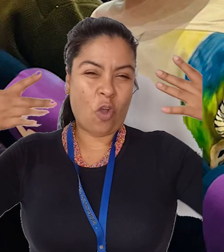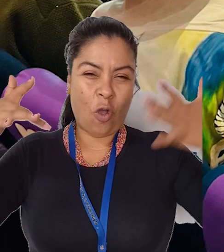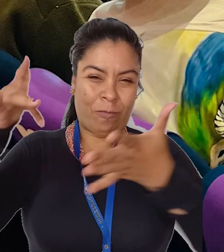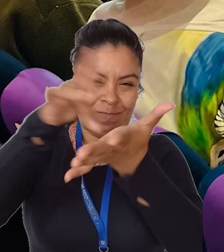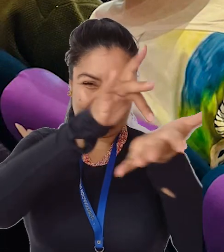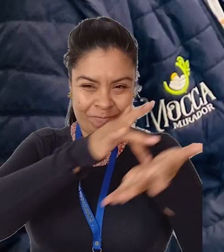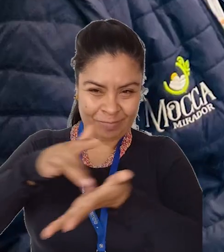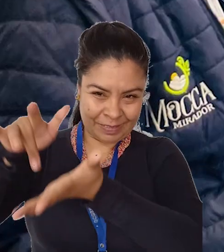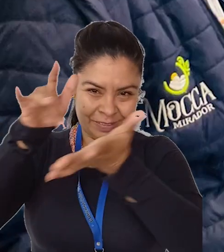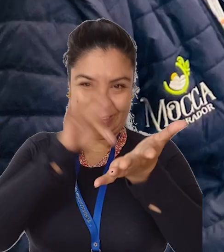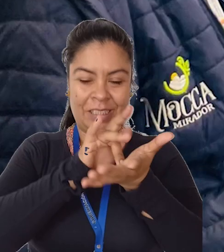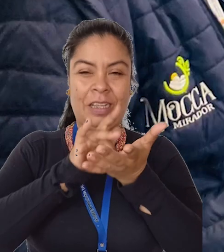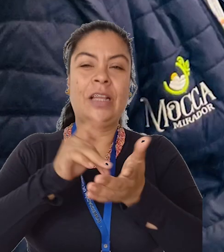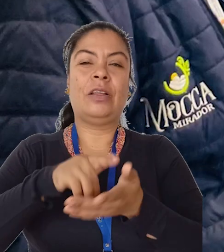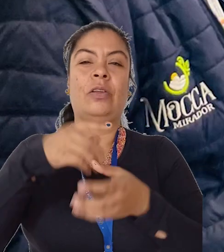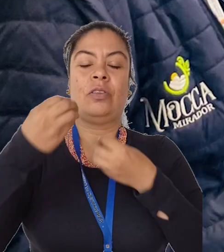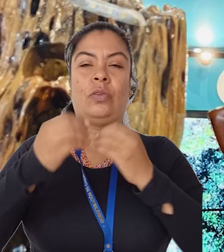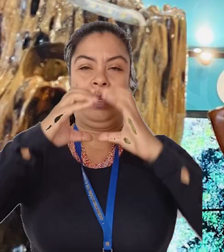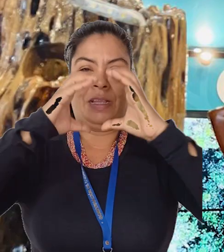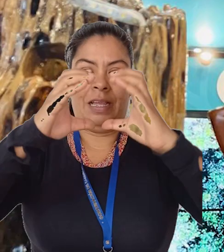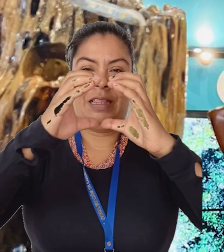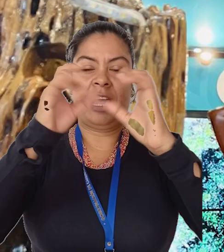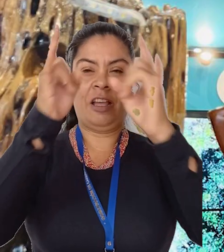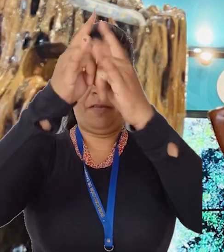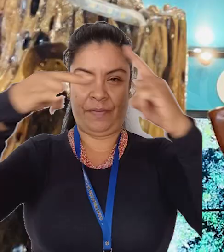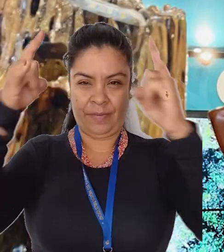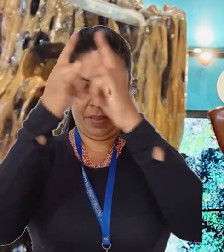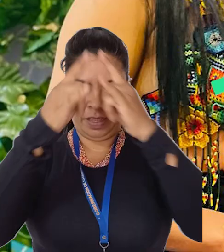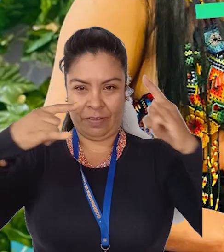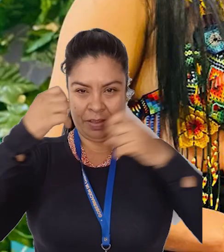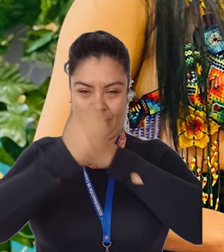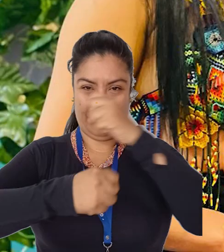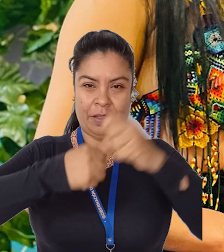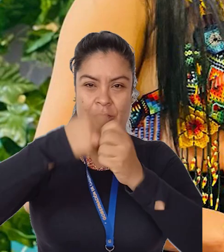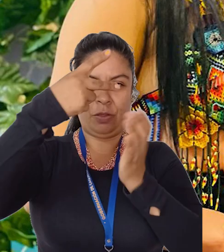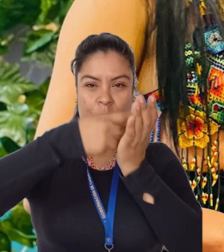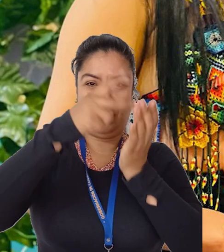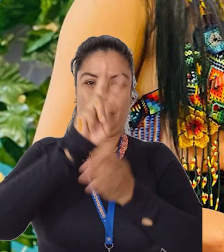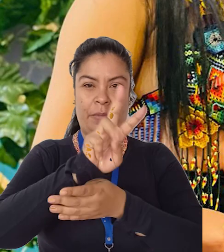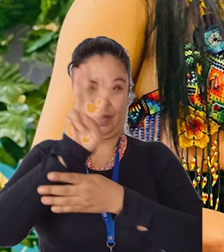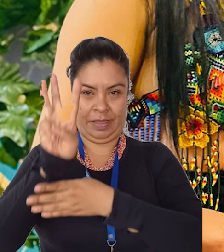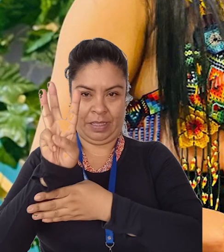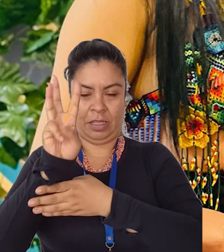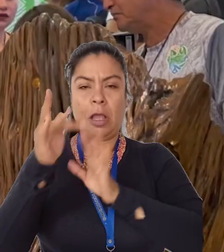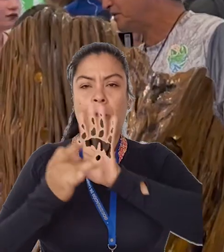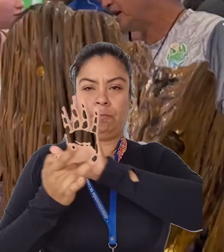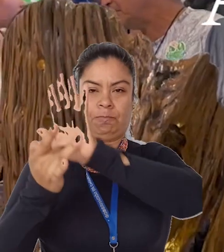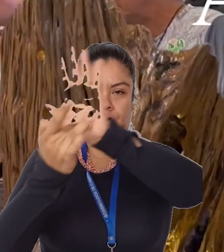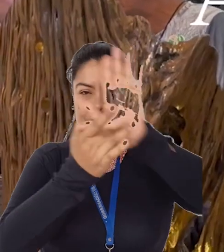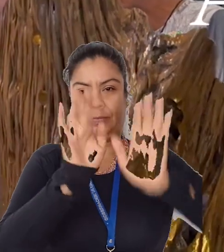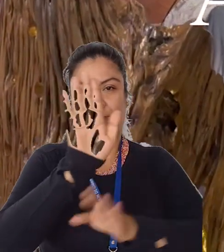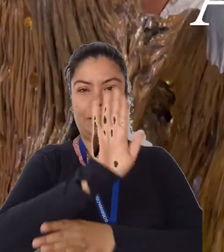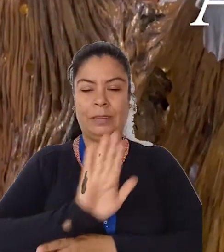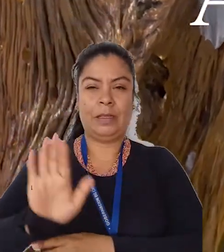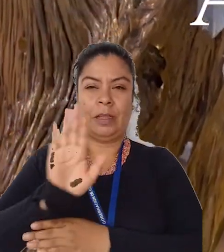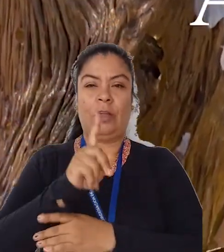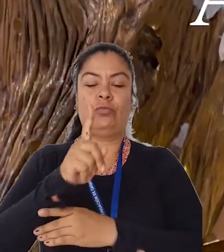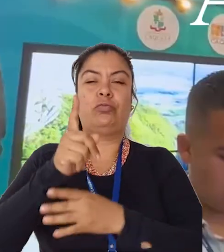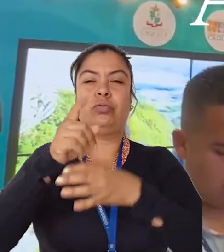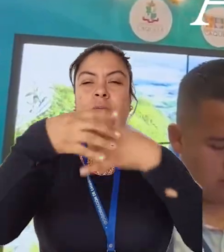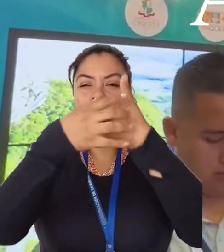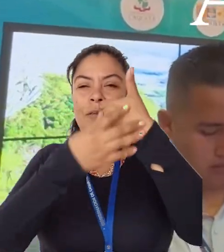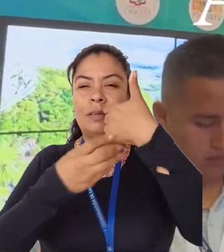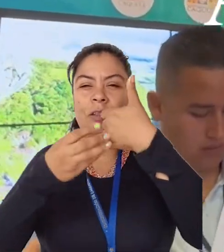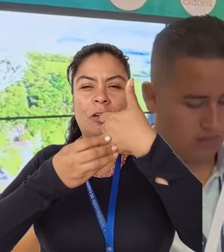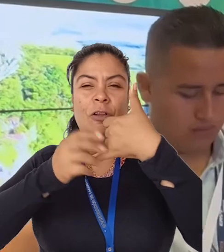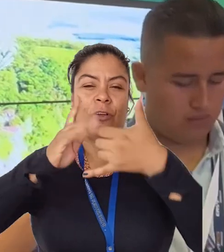Una extraordinaria participación tuvo el Caquetá en la Feria Turística ANATO 2023, donde se presentó al departamento como una de las regiones